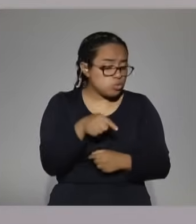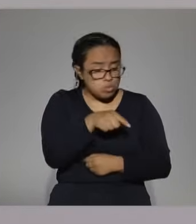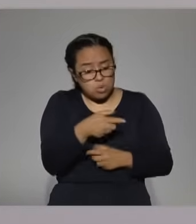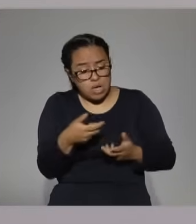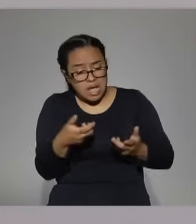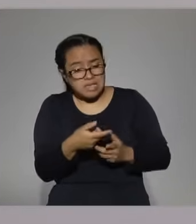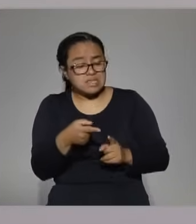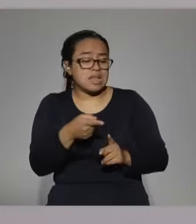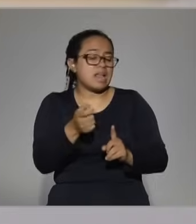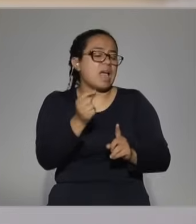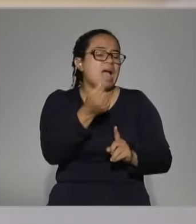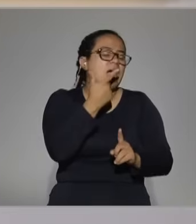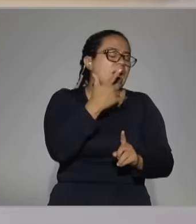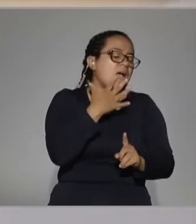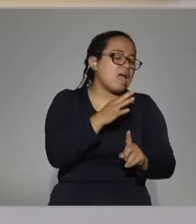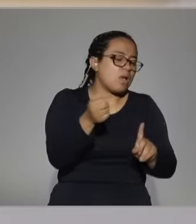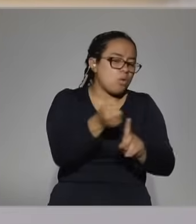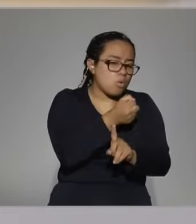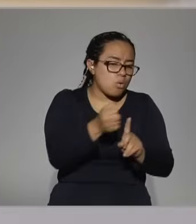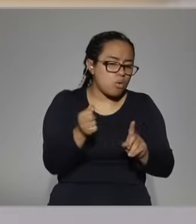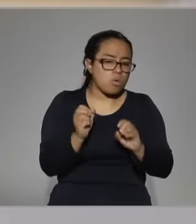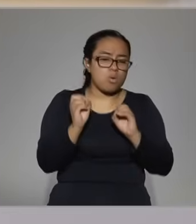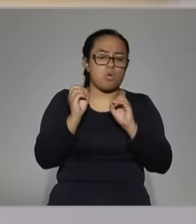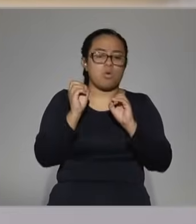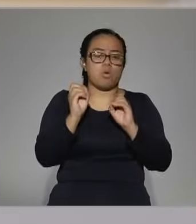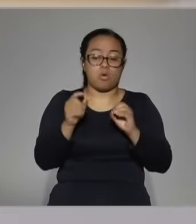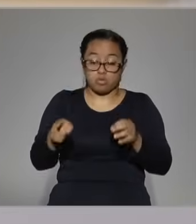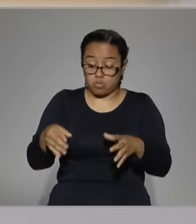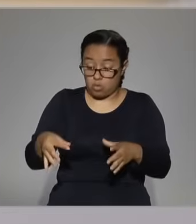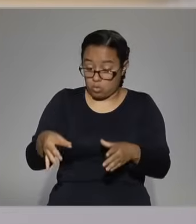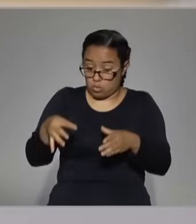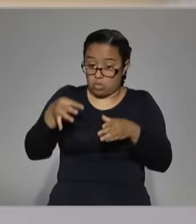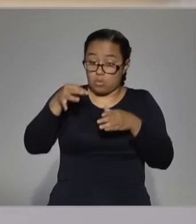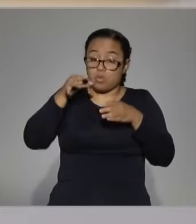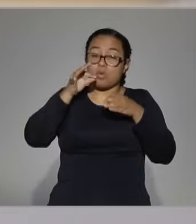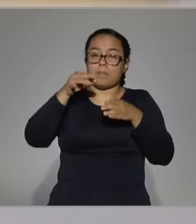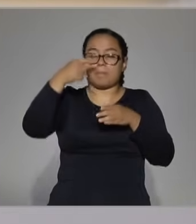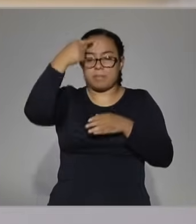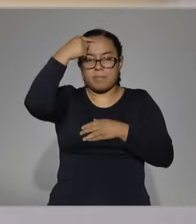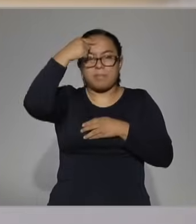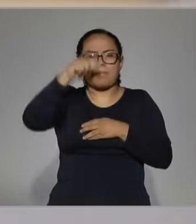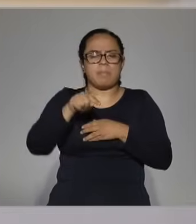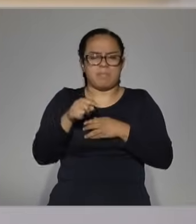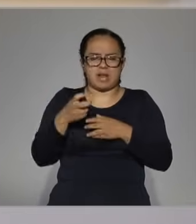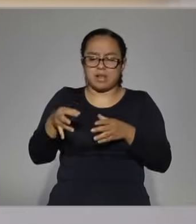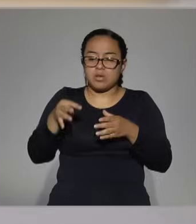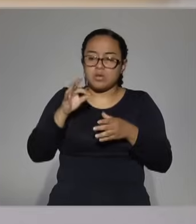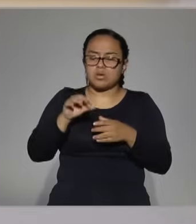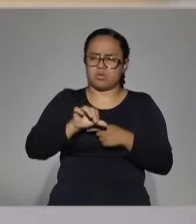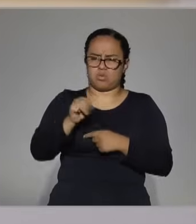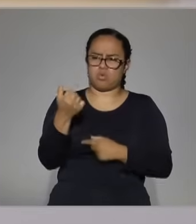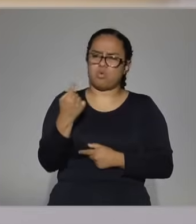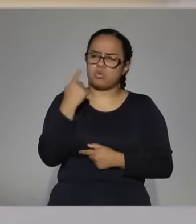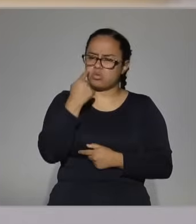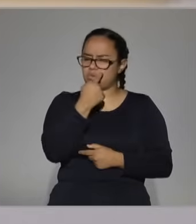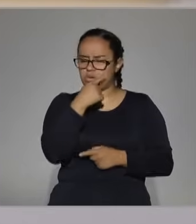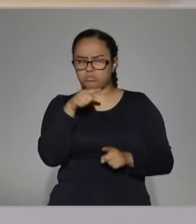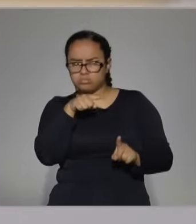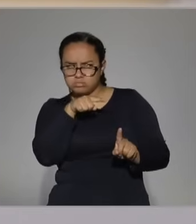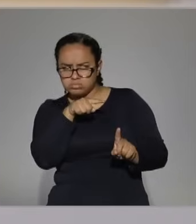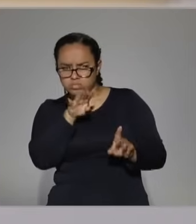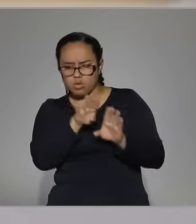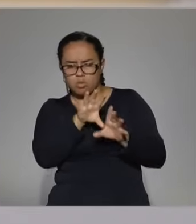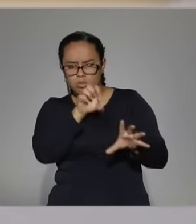haciendo, este golpe, esta forma de tomar la taza para hacer ciertas cosas, ¿cómo crees que la otra persona lo puede tomar en